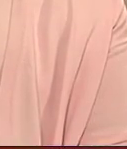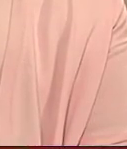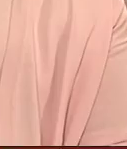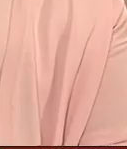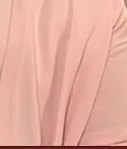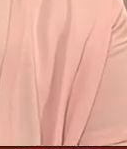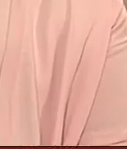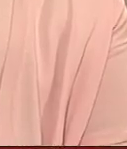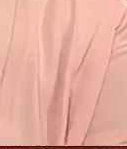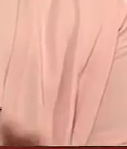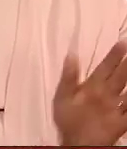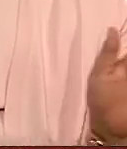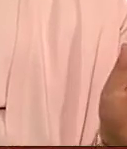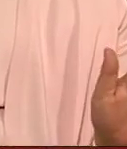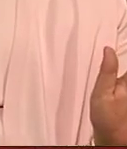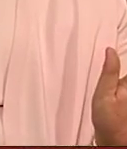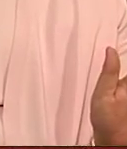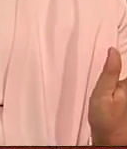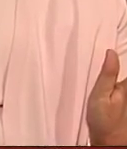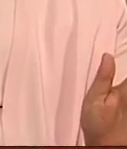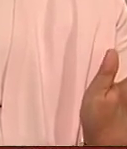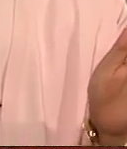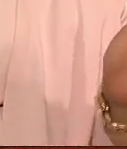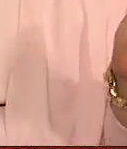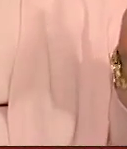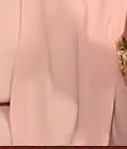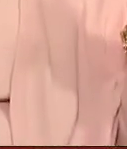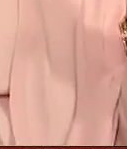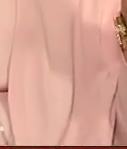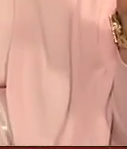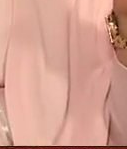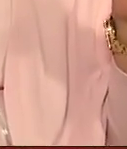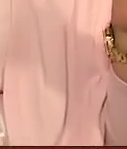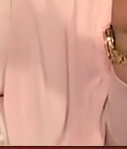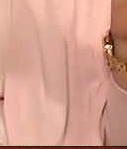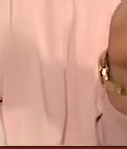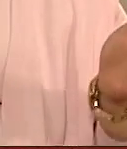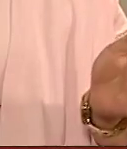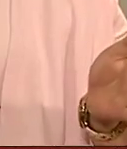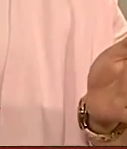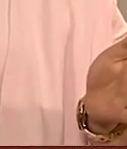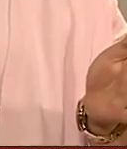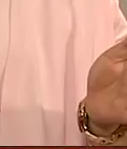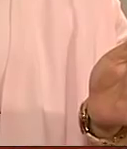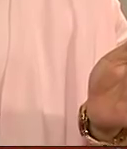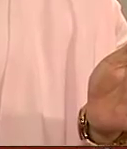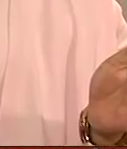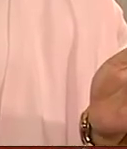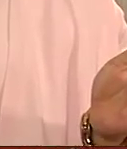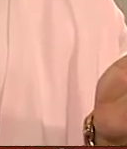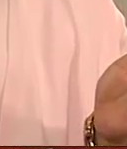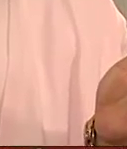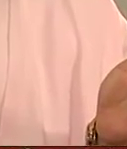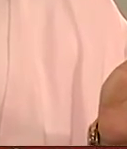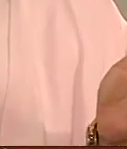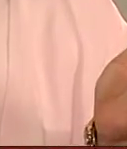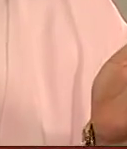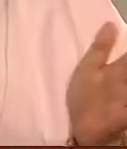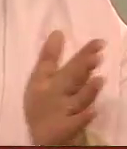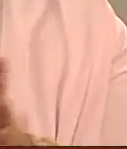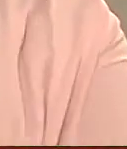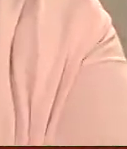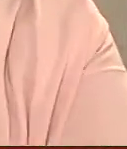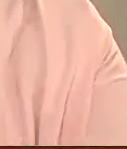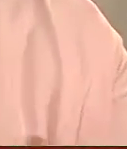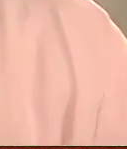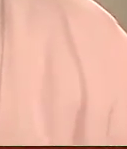días. Soy como generala. Sigo siendo la jefa del laboratorio y trabajando como